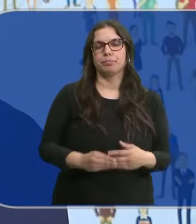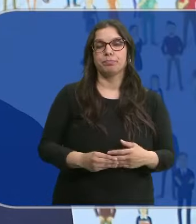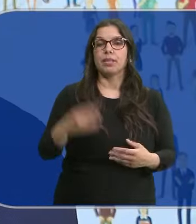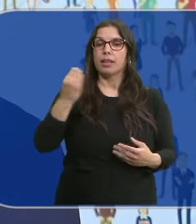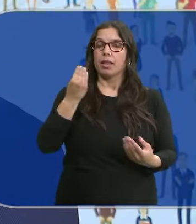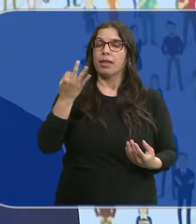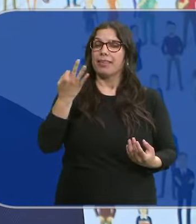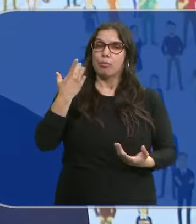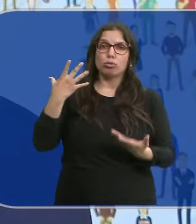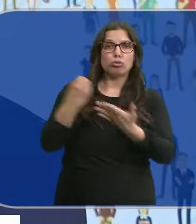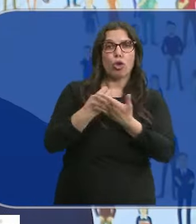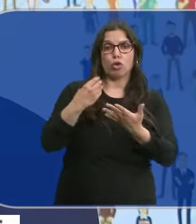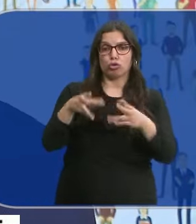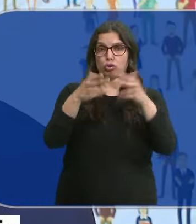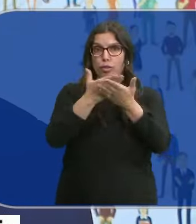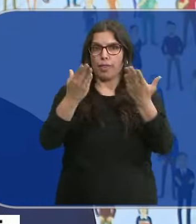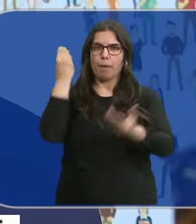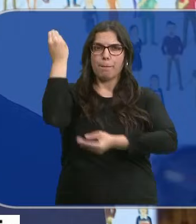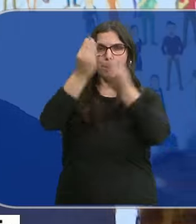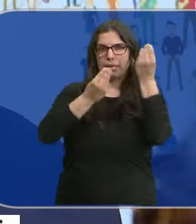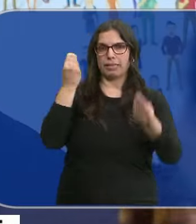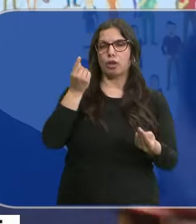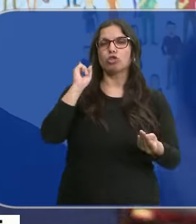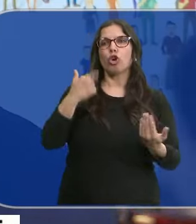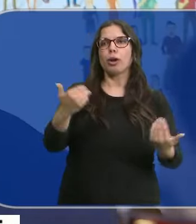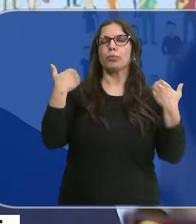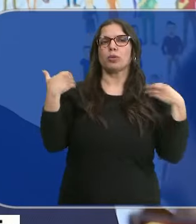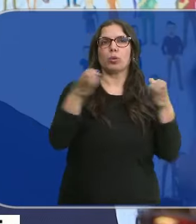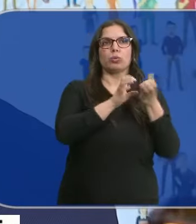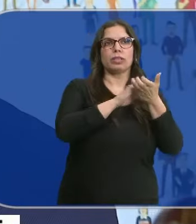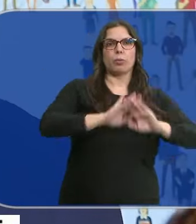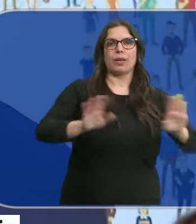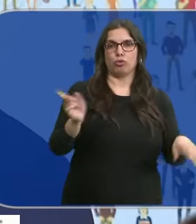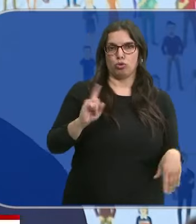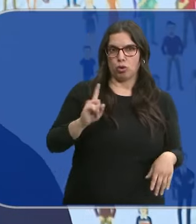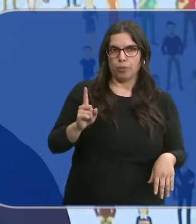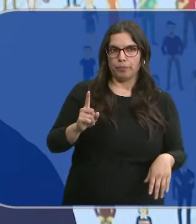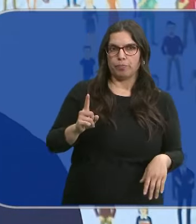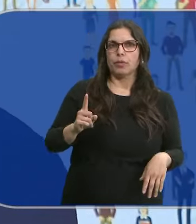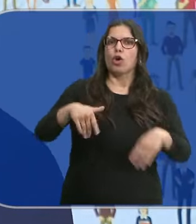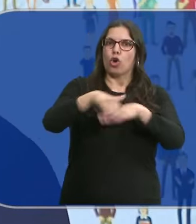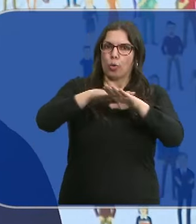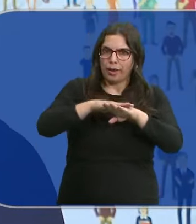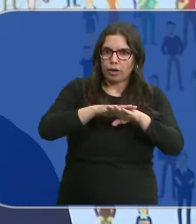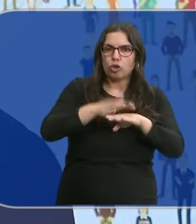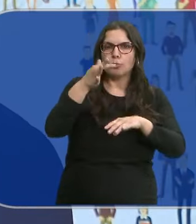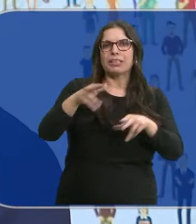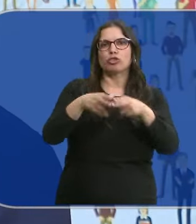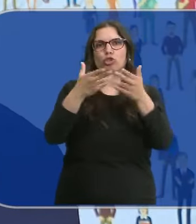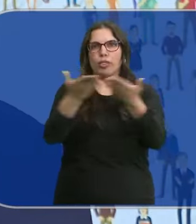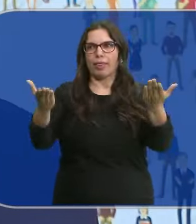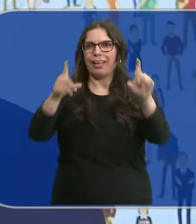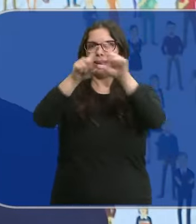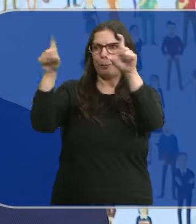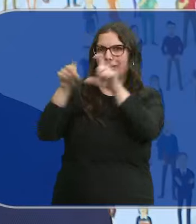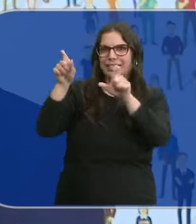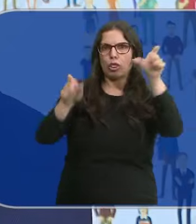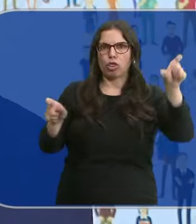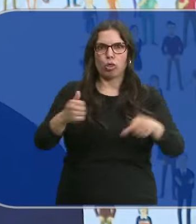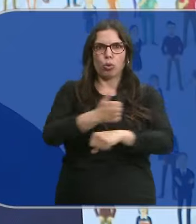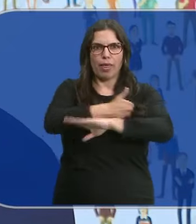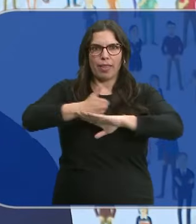Debemos reflexionar todos como sociedad. Esto no es una cuestión solo de la Junta de Castilla y León, es una cuestión de los gobiernos y de la sociedad, de las empresas y de los